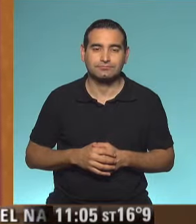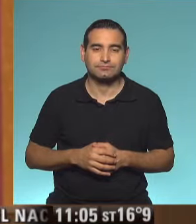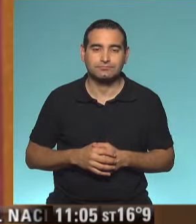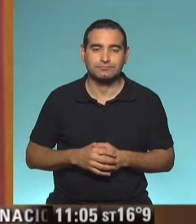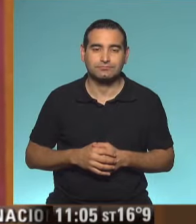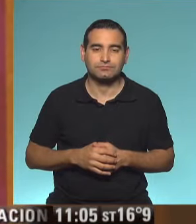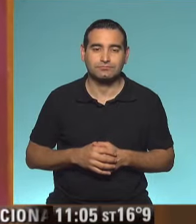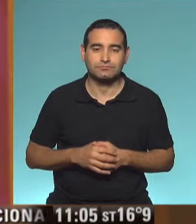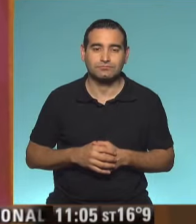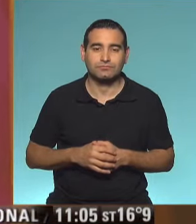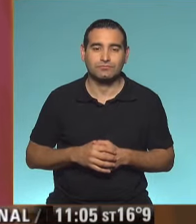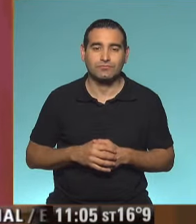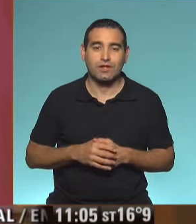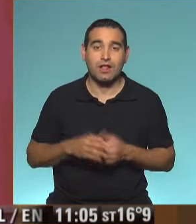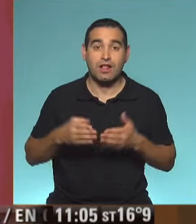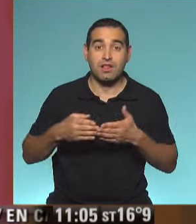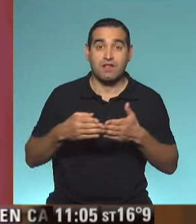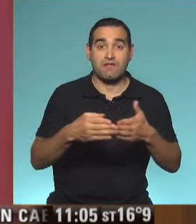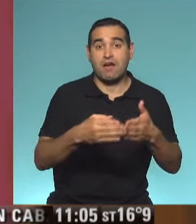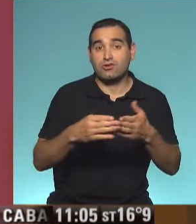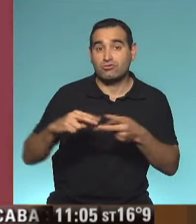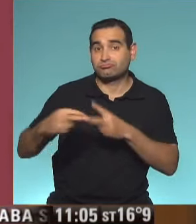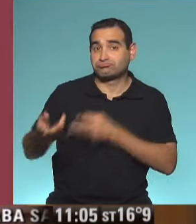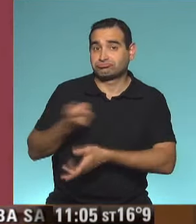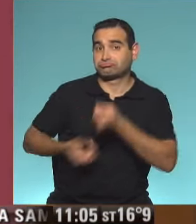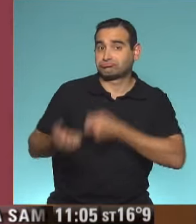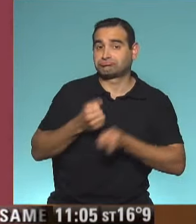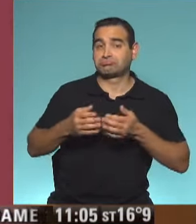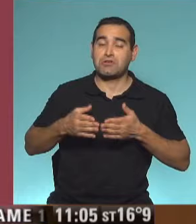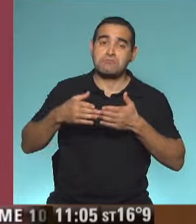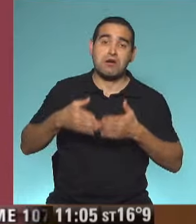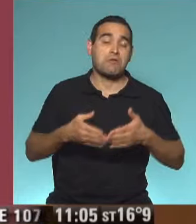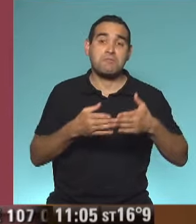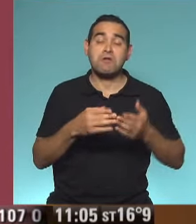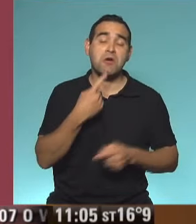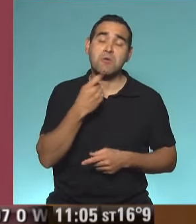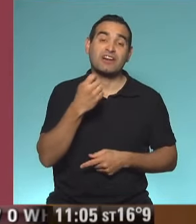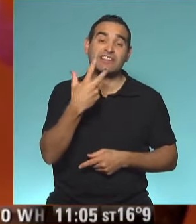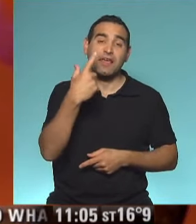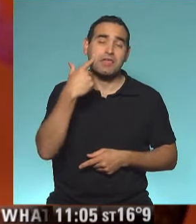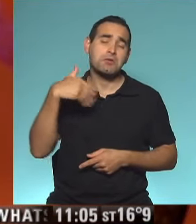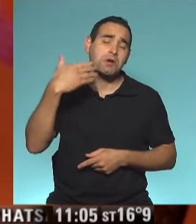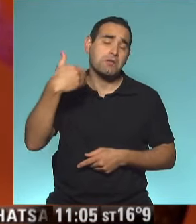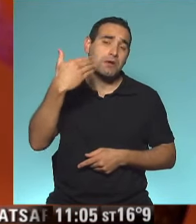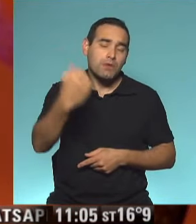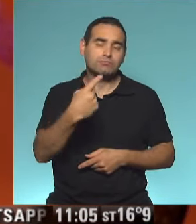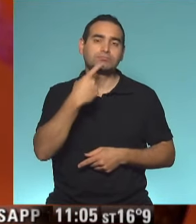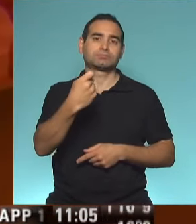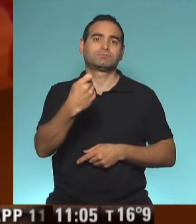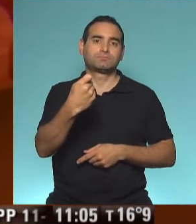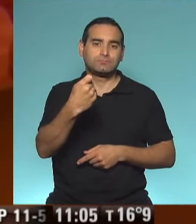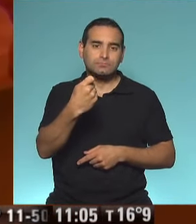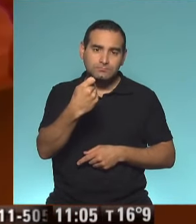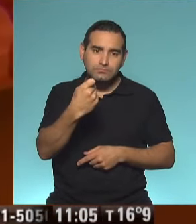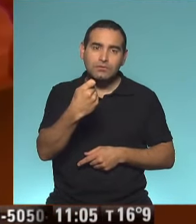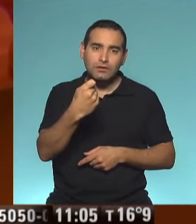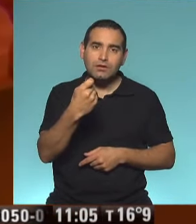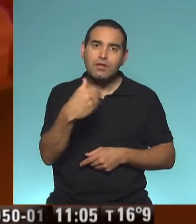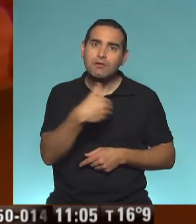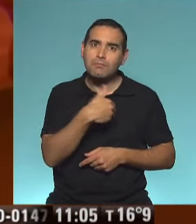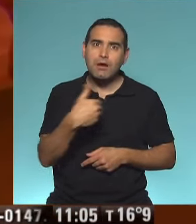El barco soltó amarras y nadie notó, sino hasta 3 días después, que la